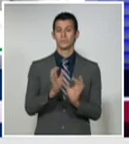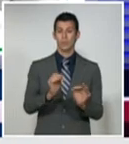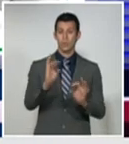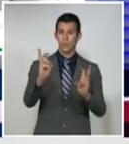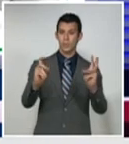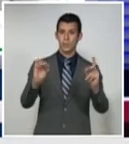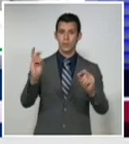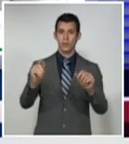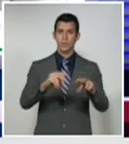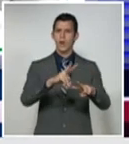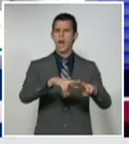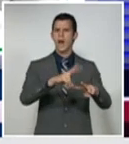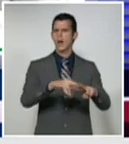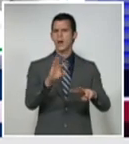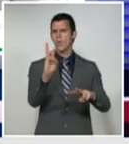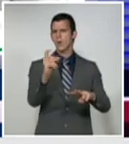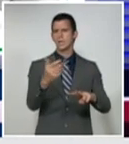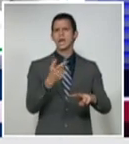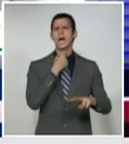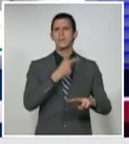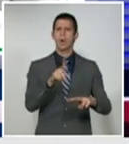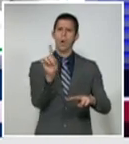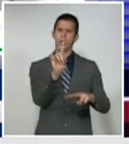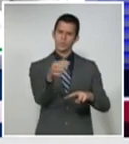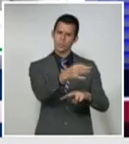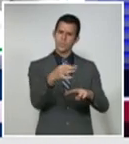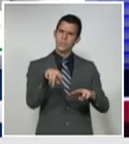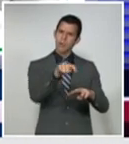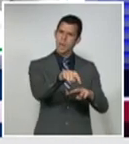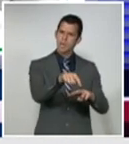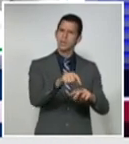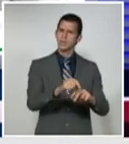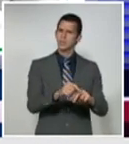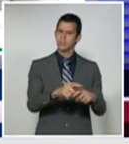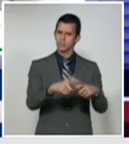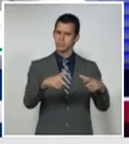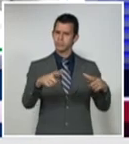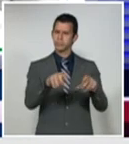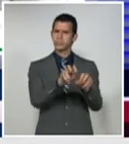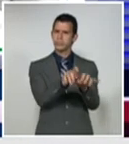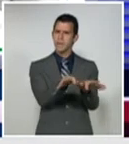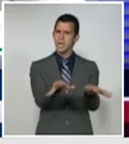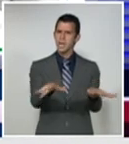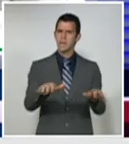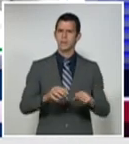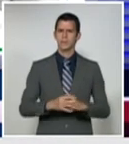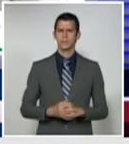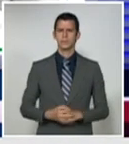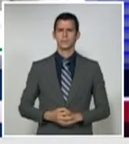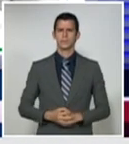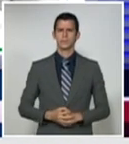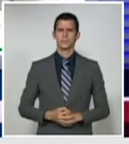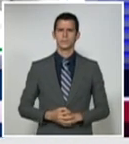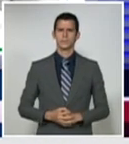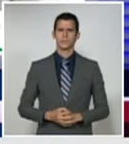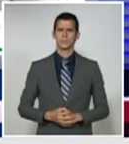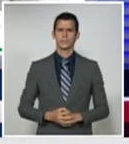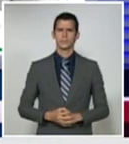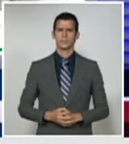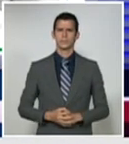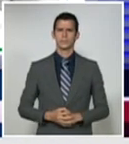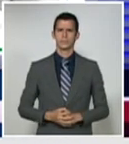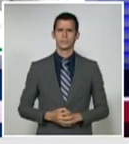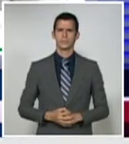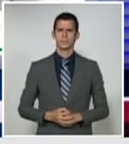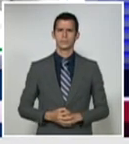Habana concentra ya 11 municipios del total de casos positivos, reportan a la estadística global solo en la capital del